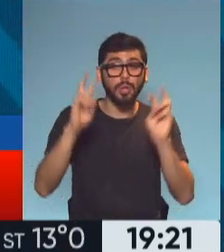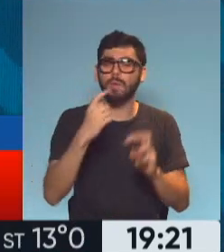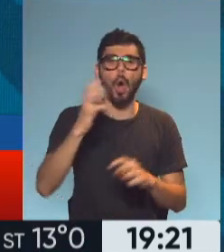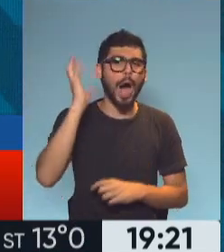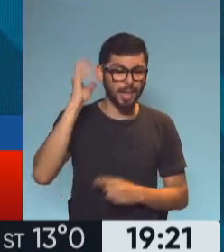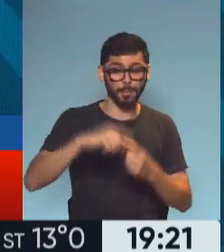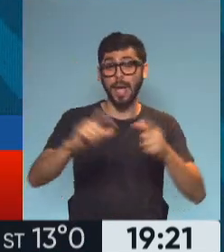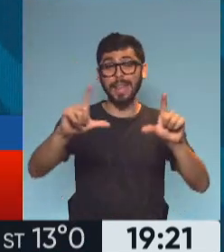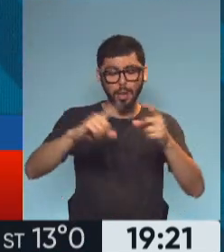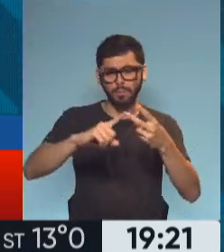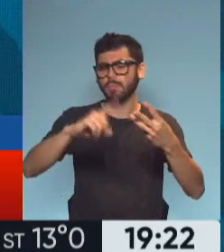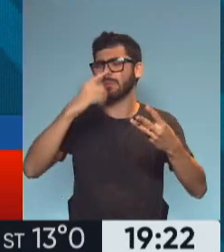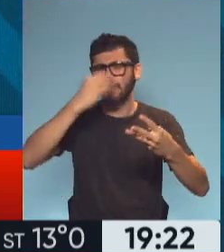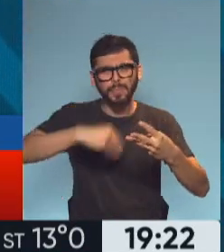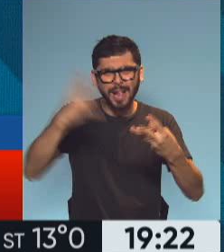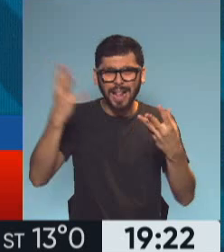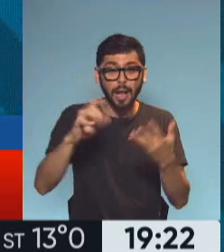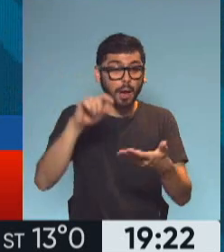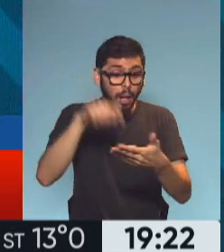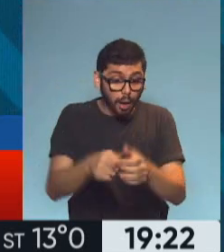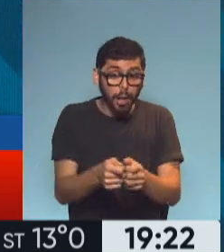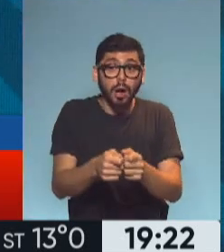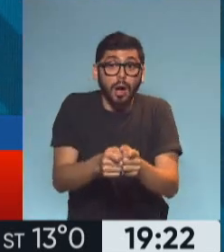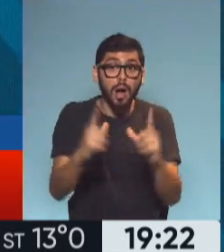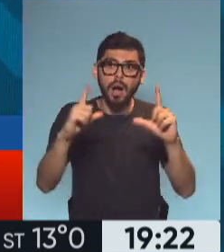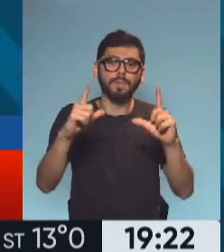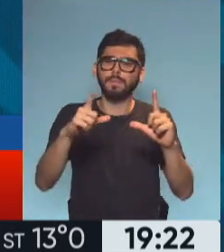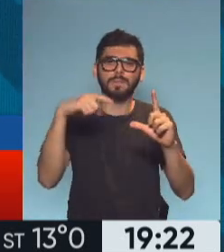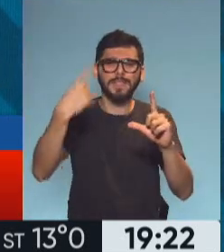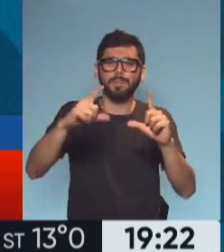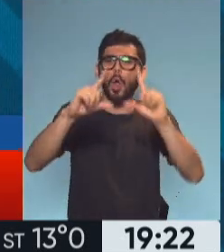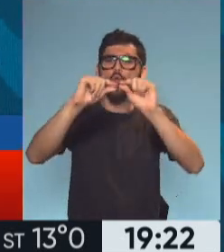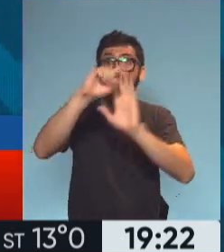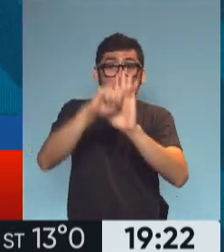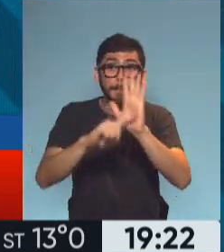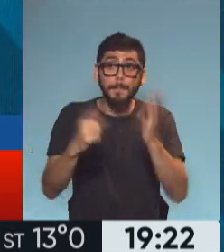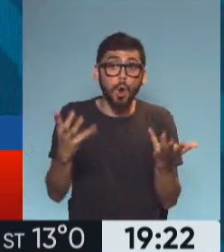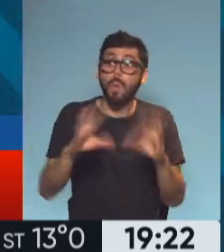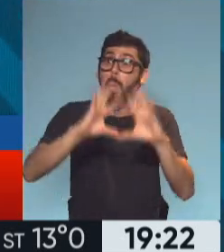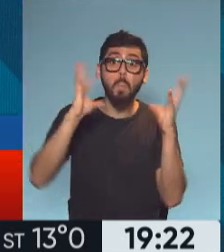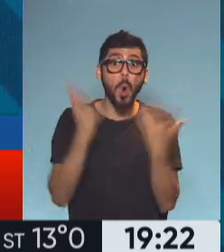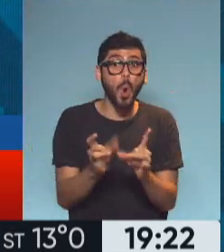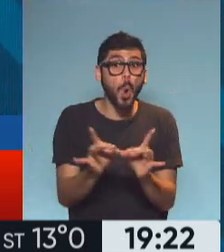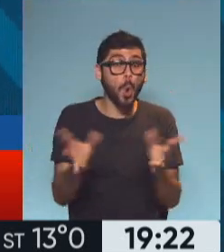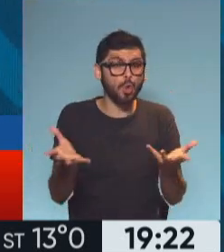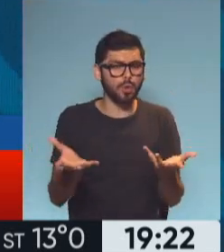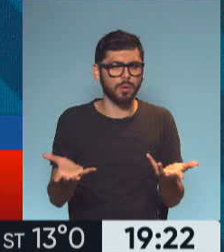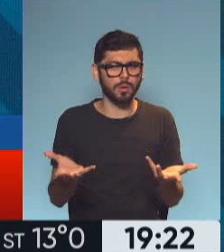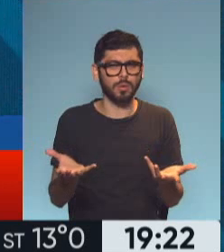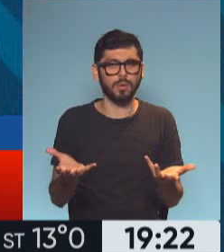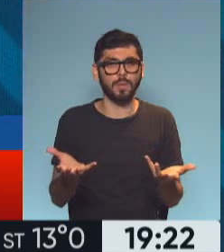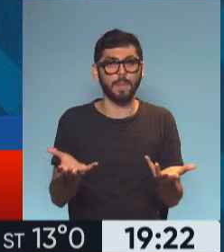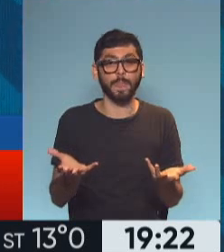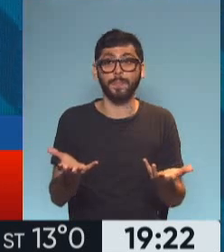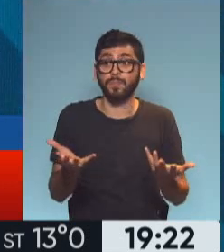radio lo que se le ocurra si iba a encontrar los números catastróficos que tiene el mundo entero con este problema y